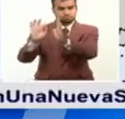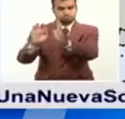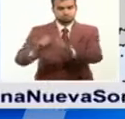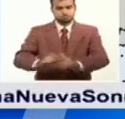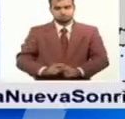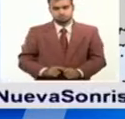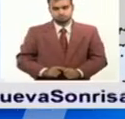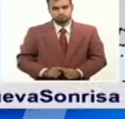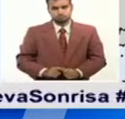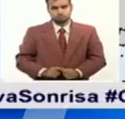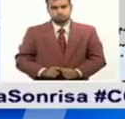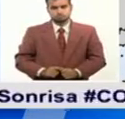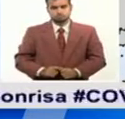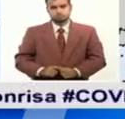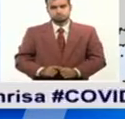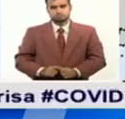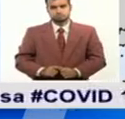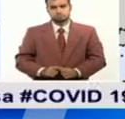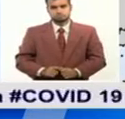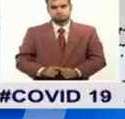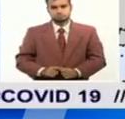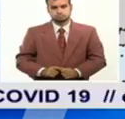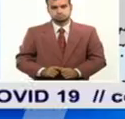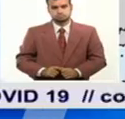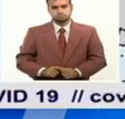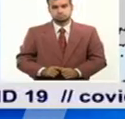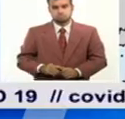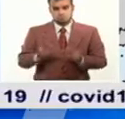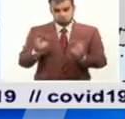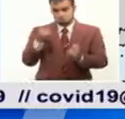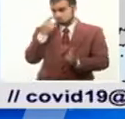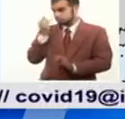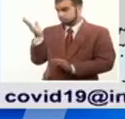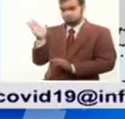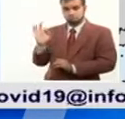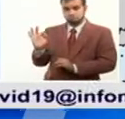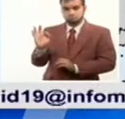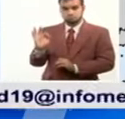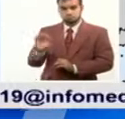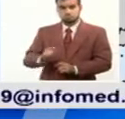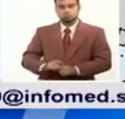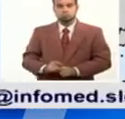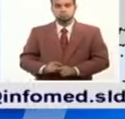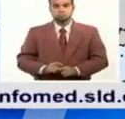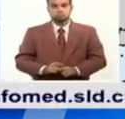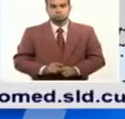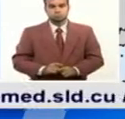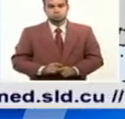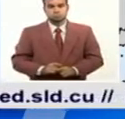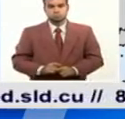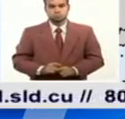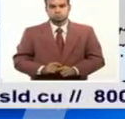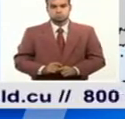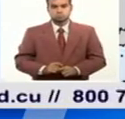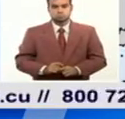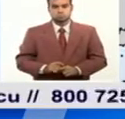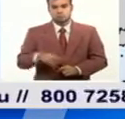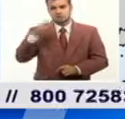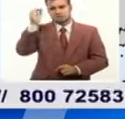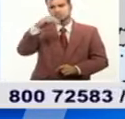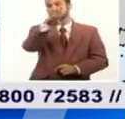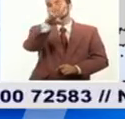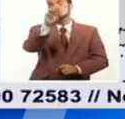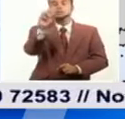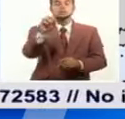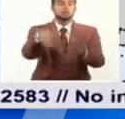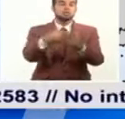Y, como se puede apreciar ahí en el mapa, se diagnostica después de 30 días